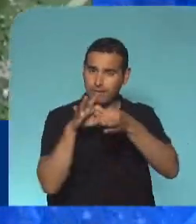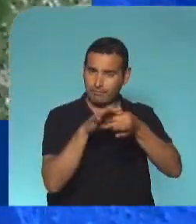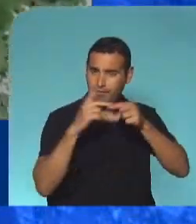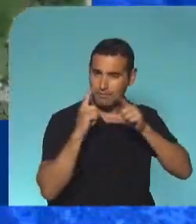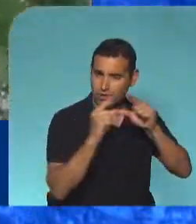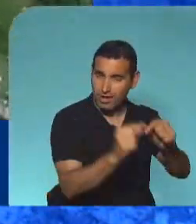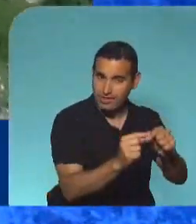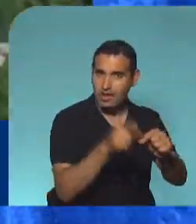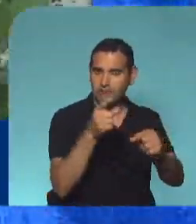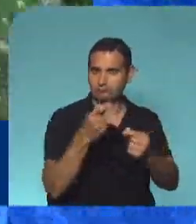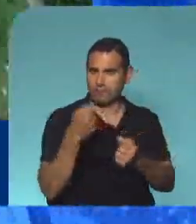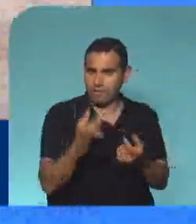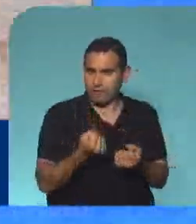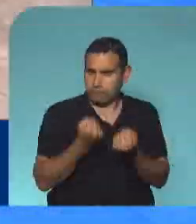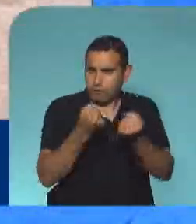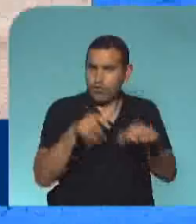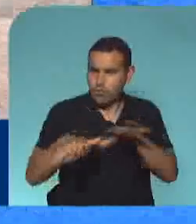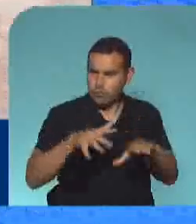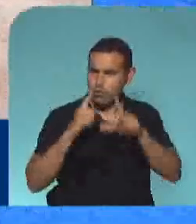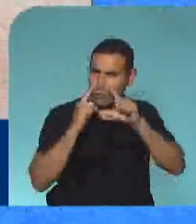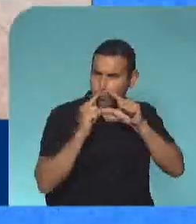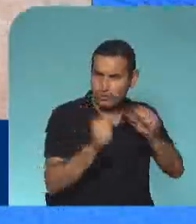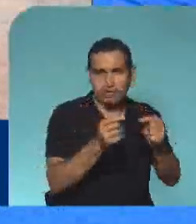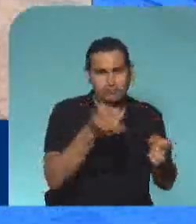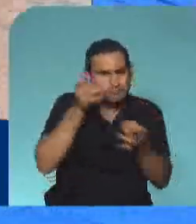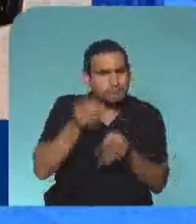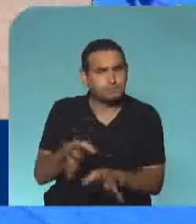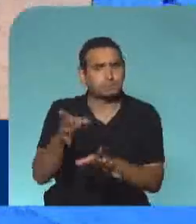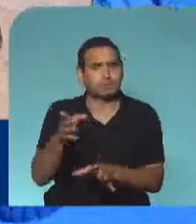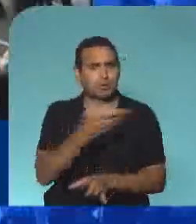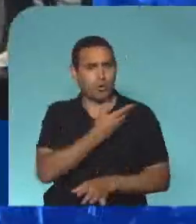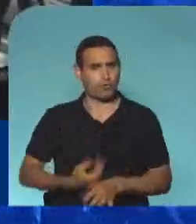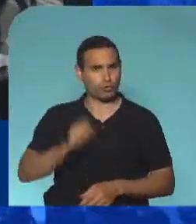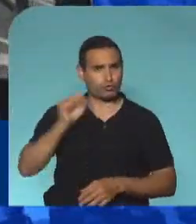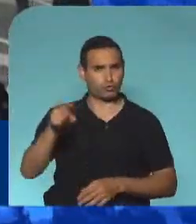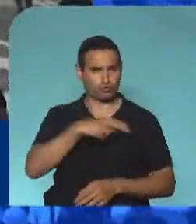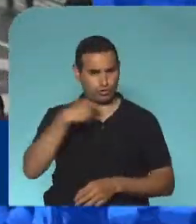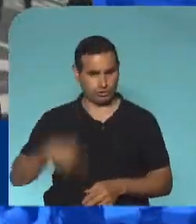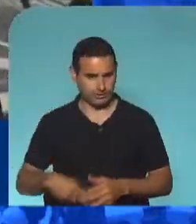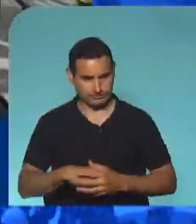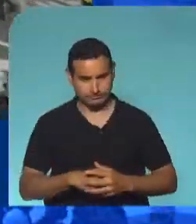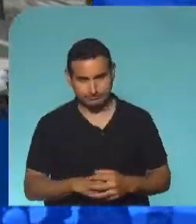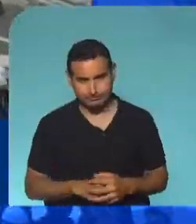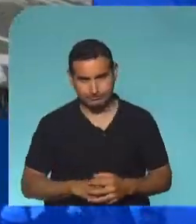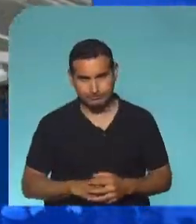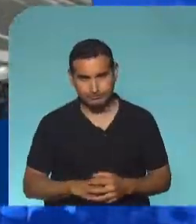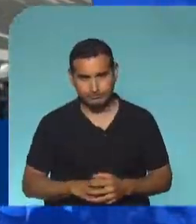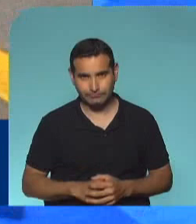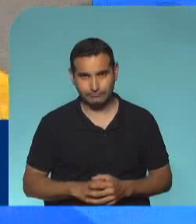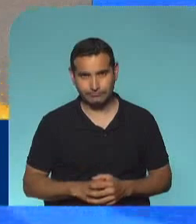distritales consolida el movimiento de protesta que rechaza la autoridad de Beijing.